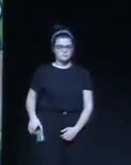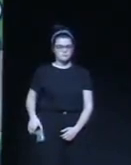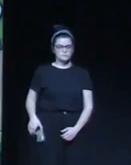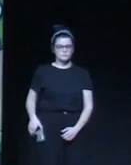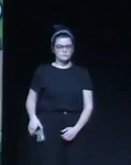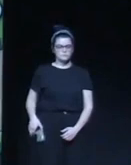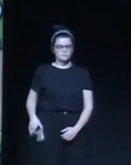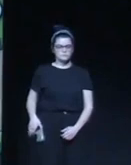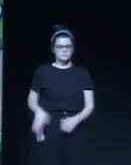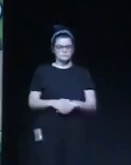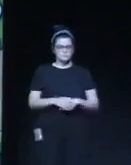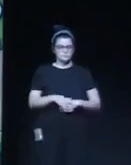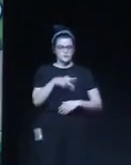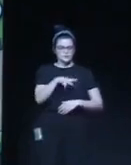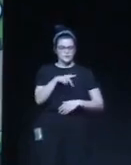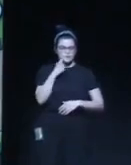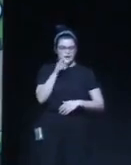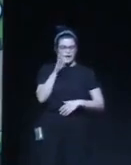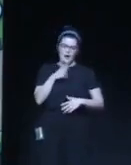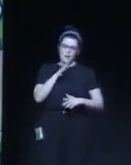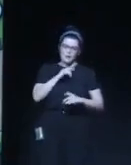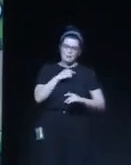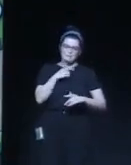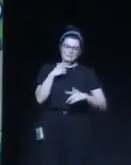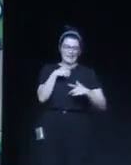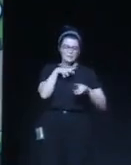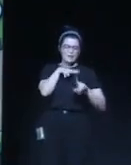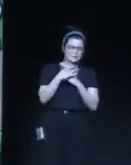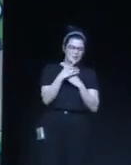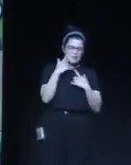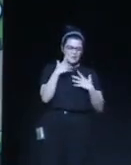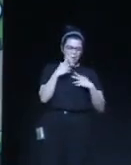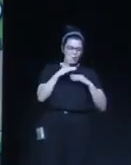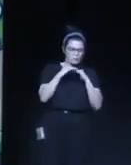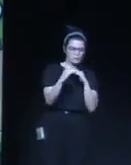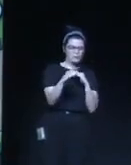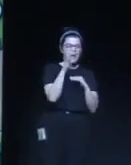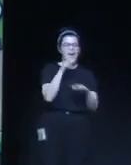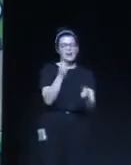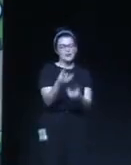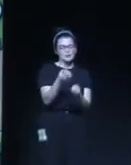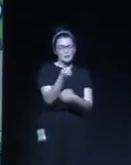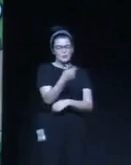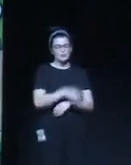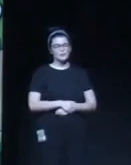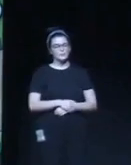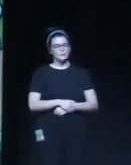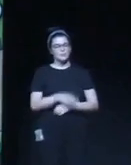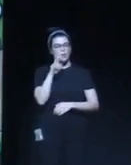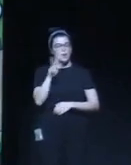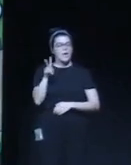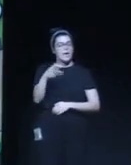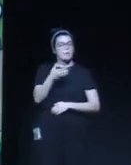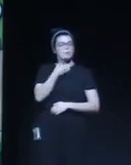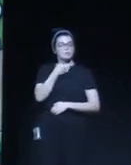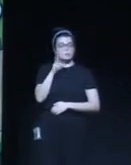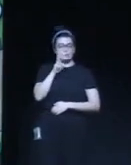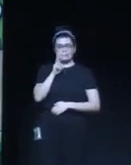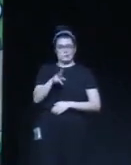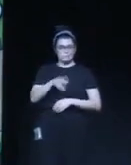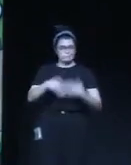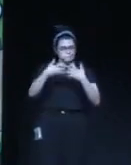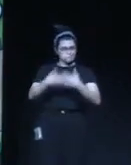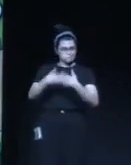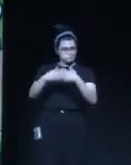Es que ha estado en Cannes y todo, ¿eh? Ahora nos lo va a contar. Bueno, en Múzquiz se ve la petrolera, da igual dónde estés, da igual